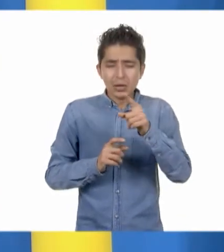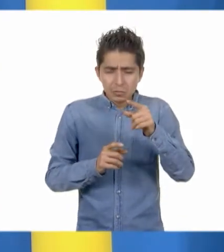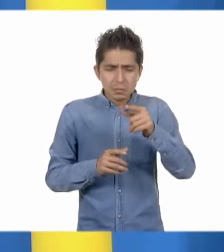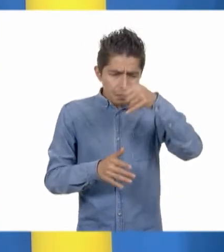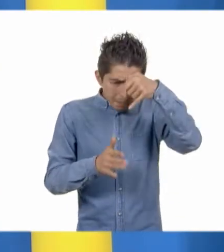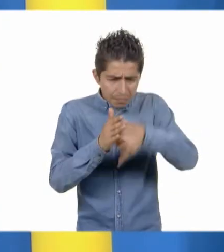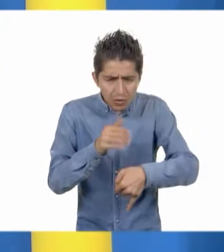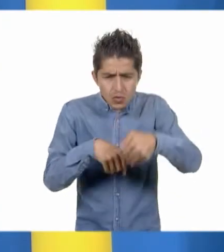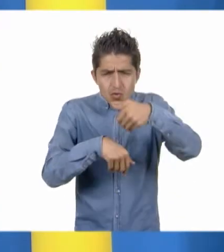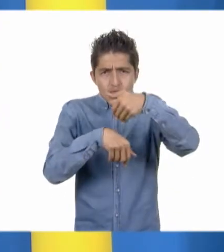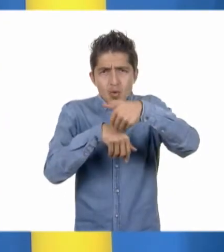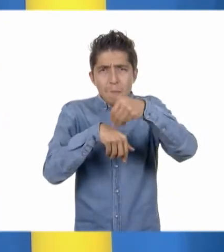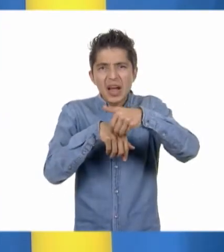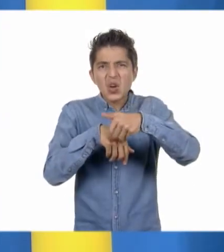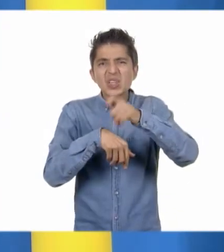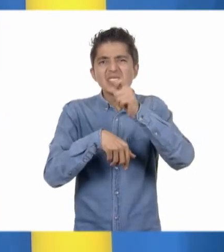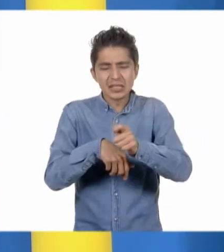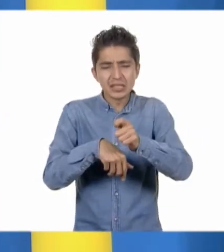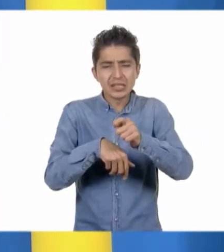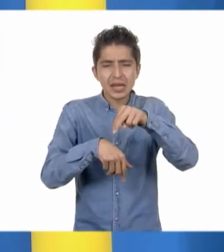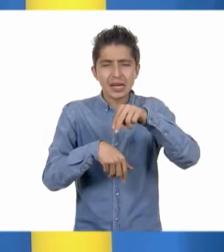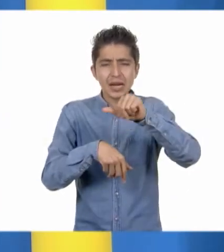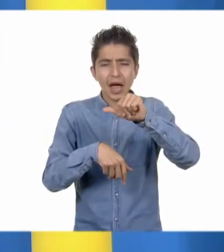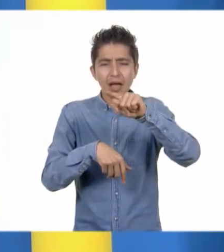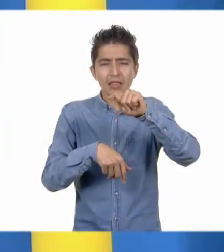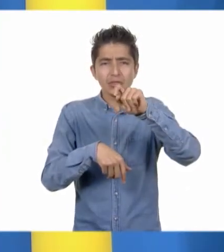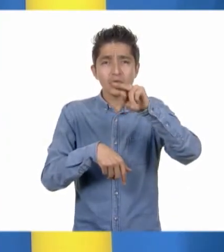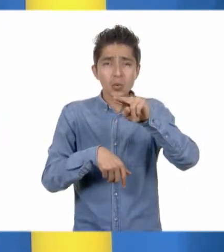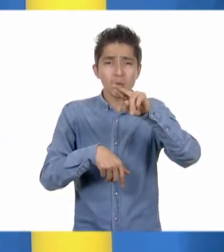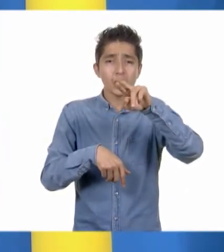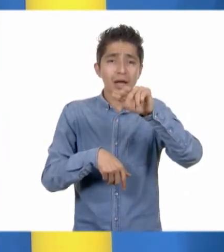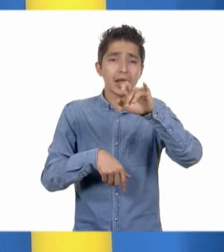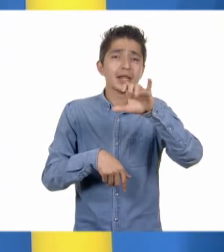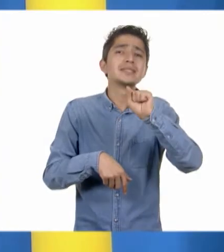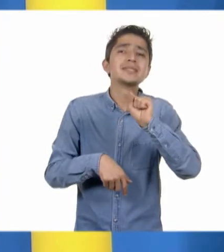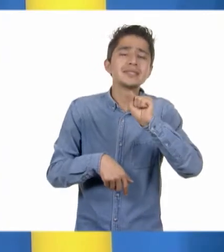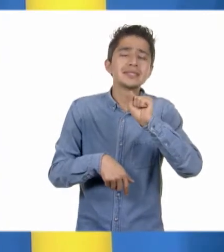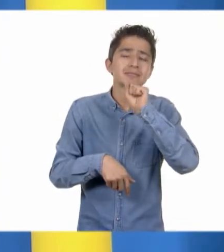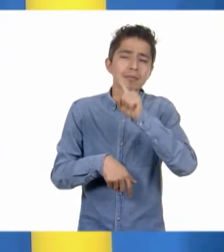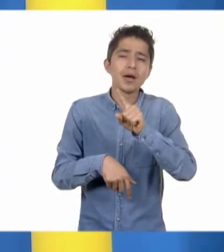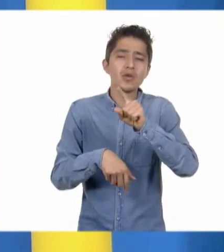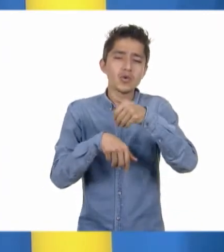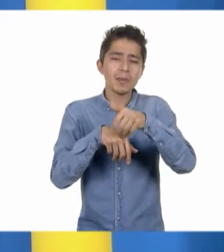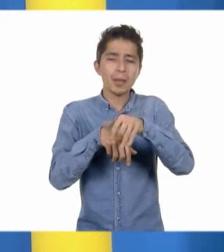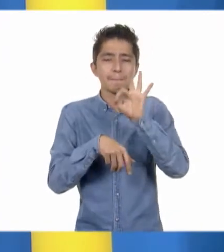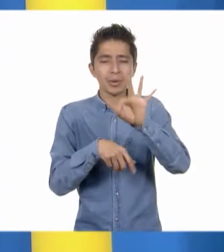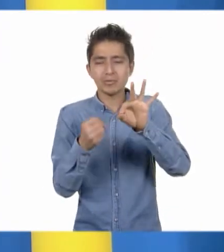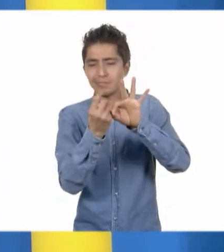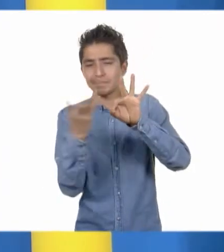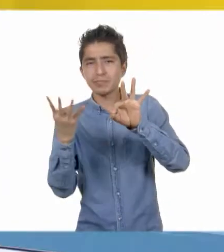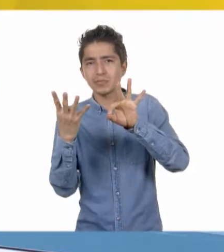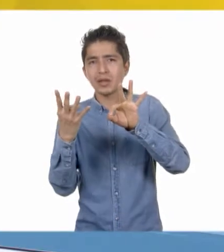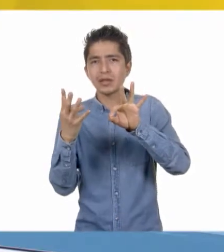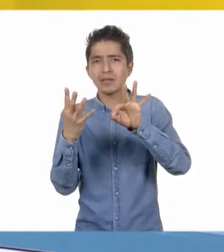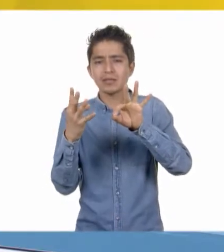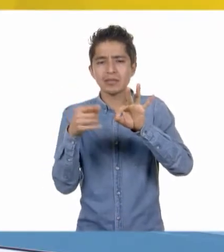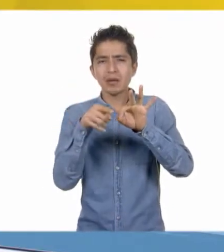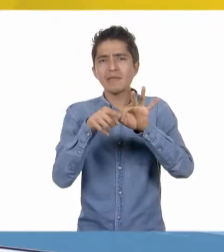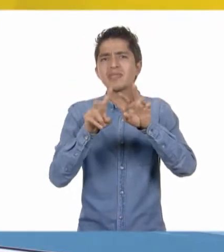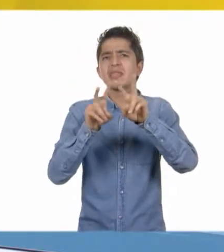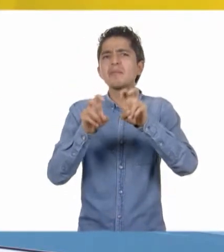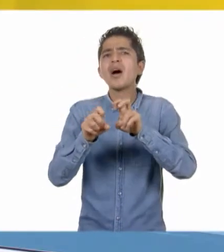en el tema de los números naturales y decimales. Y el desafío se llama ¿cuál es el sucesor?